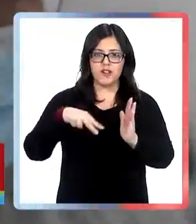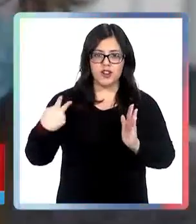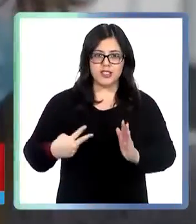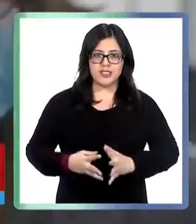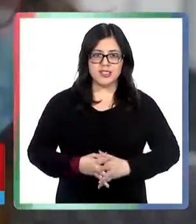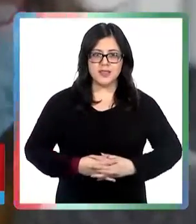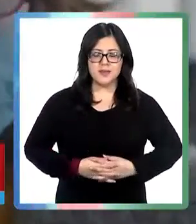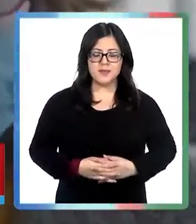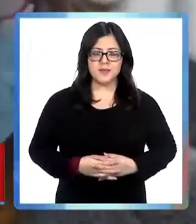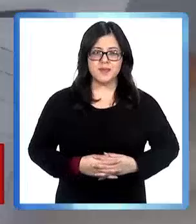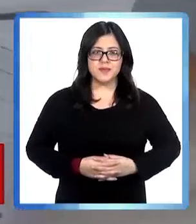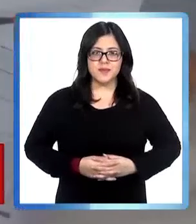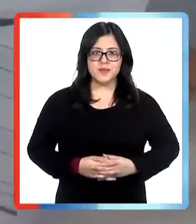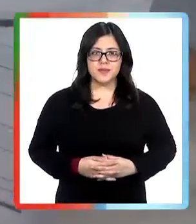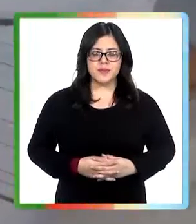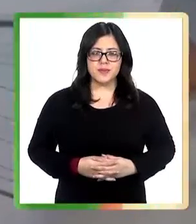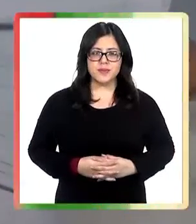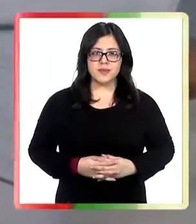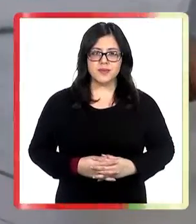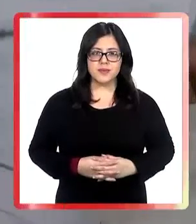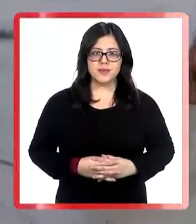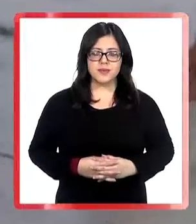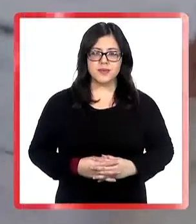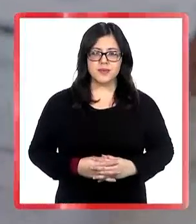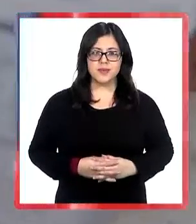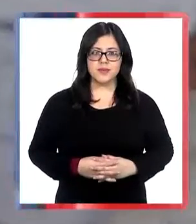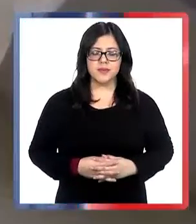en Portavoz Noticias.